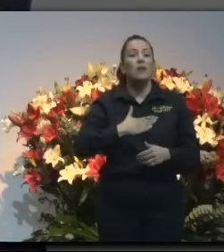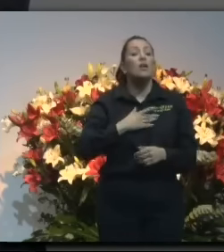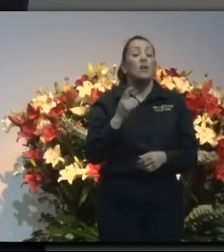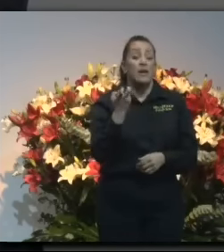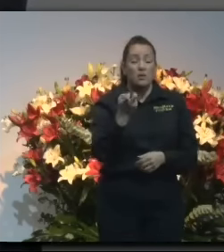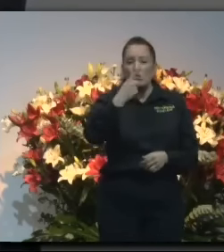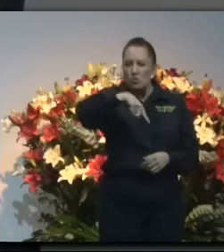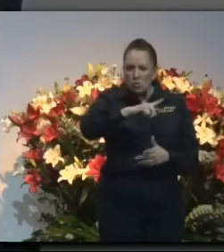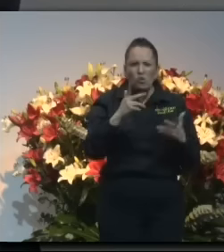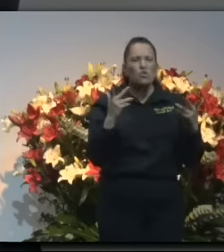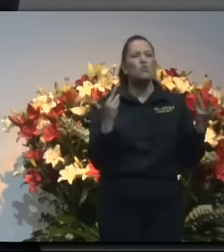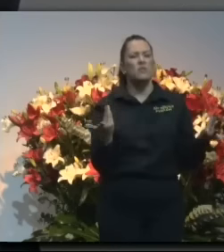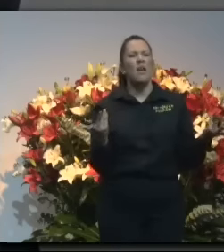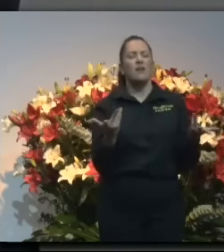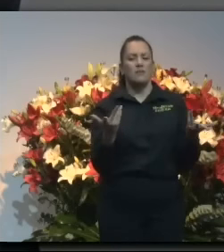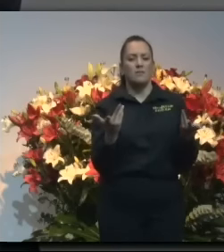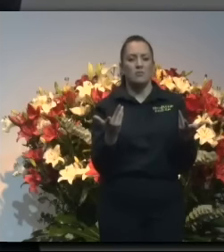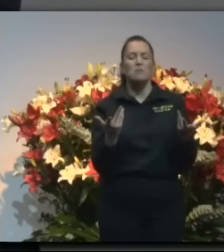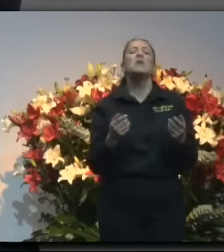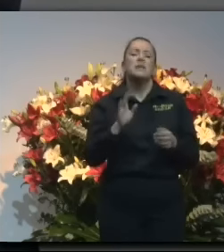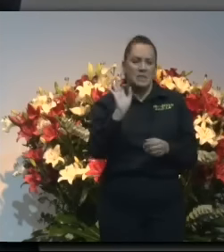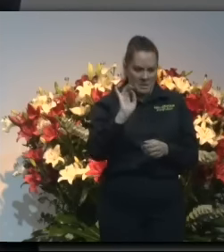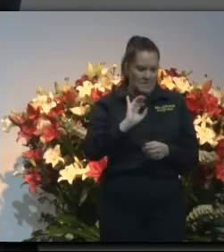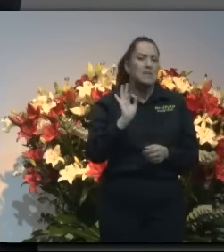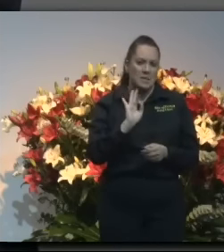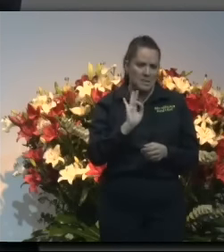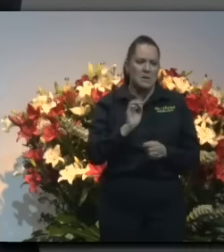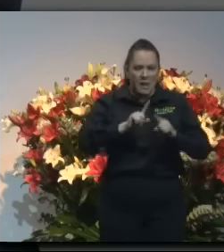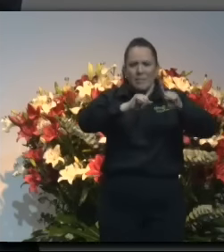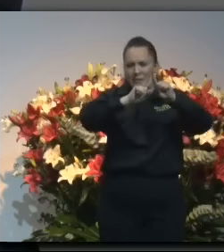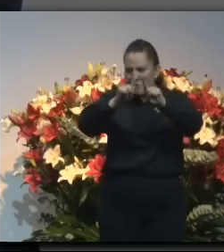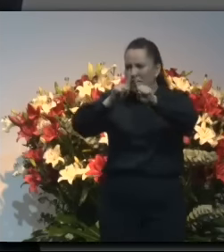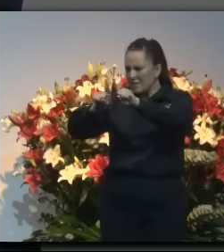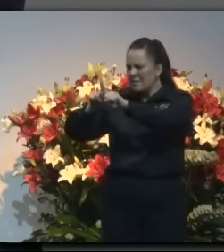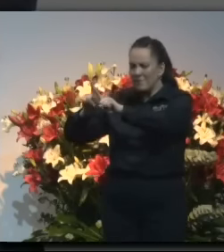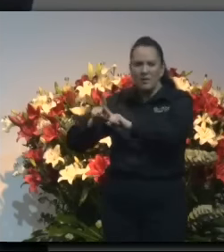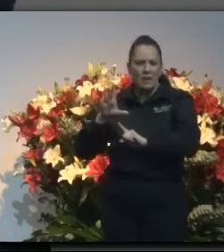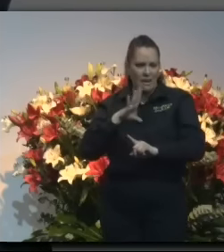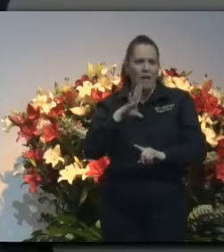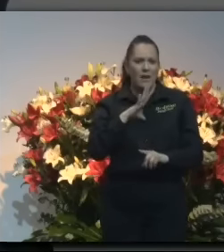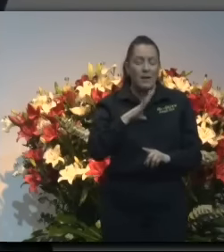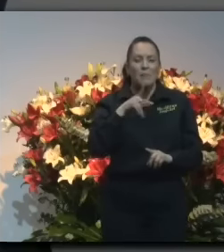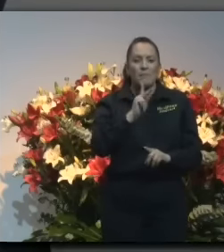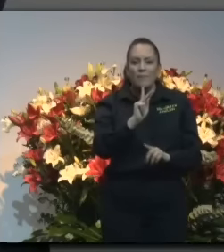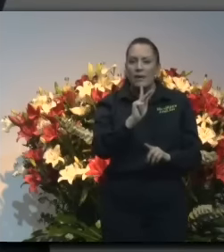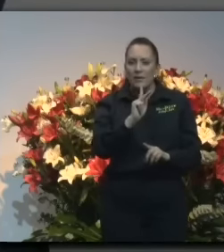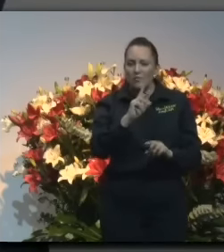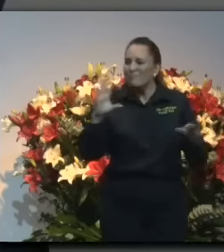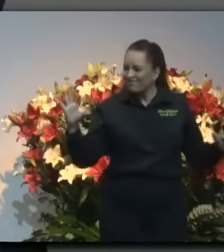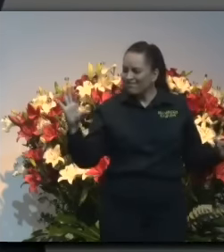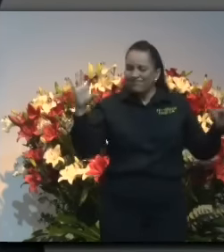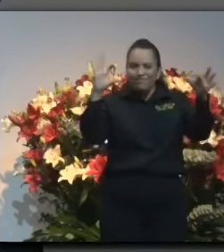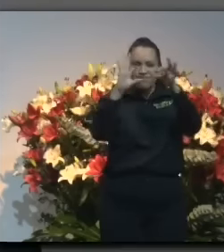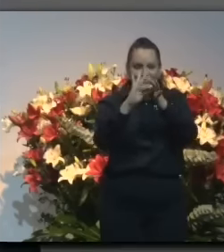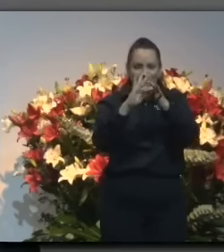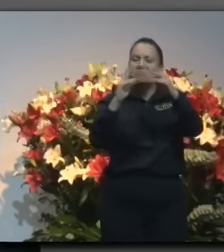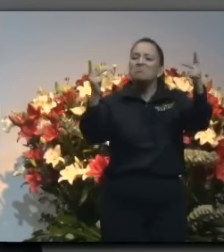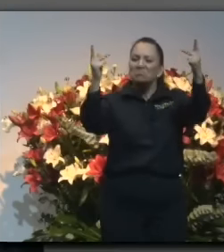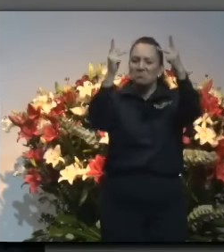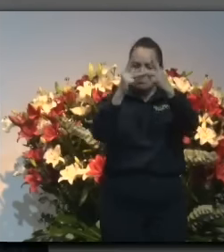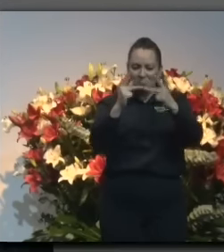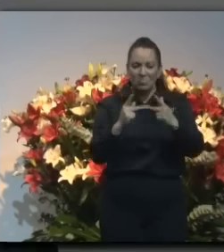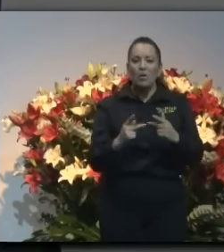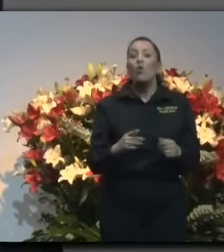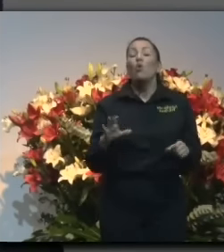nuestras diferencias, siempre existirán puntos de coincidencia cuando lo que está en juego es